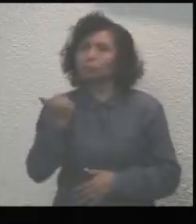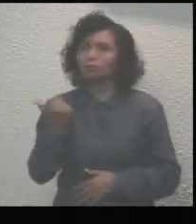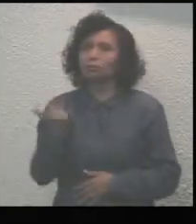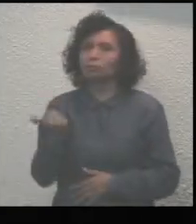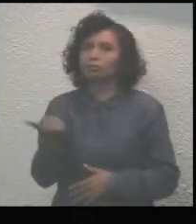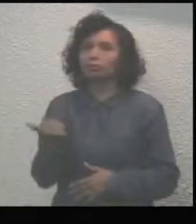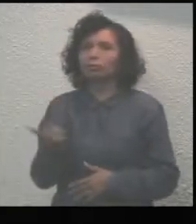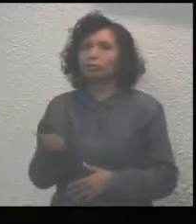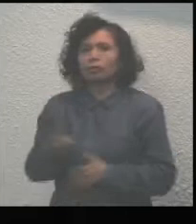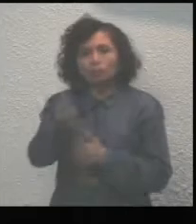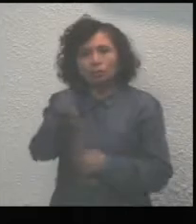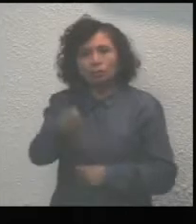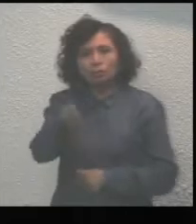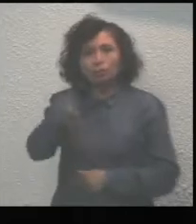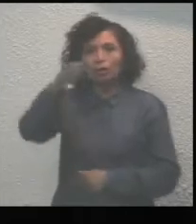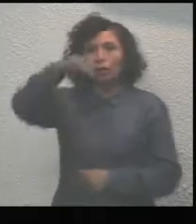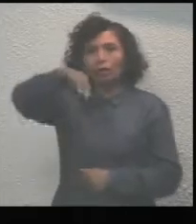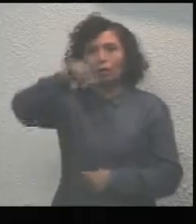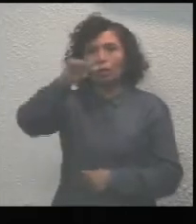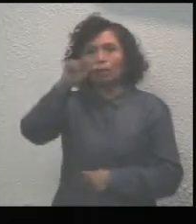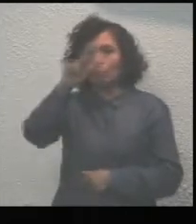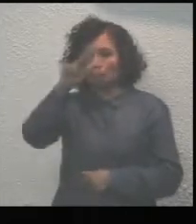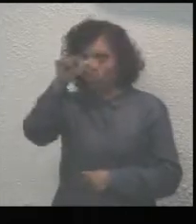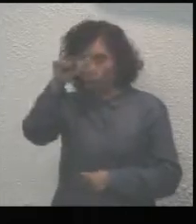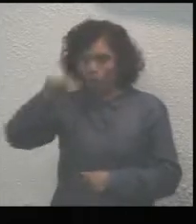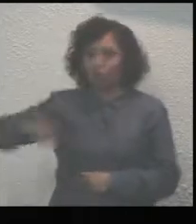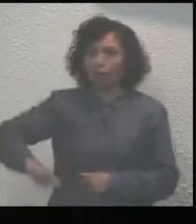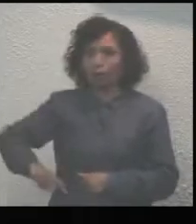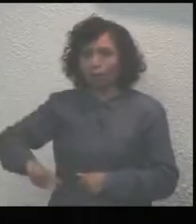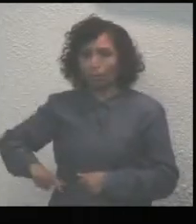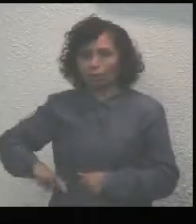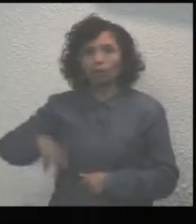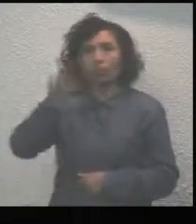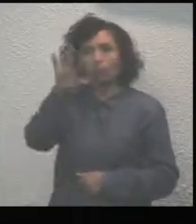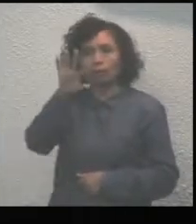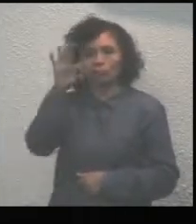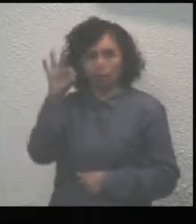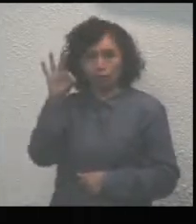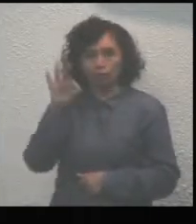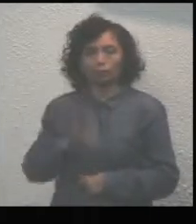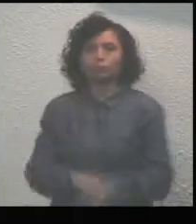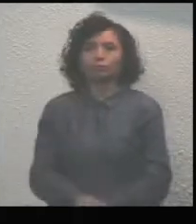la licenciada Mara Lezama Espinosa, gobernadora electa.